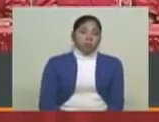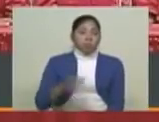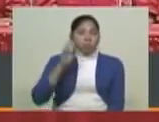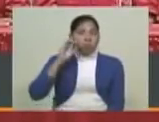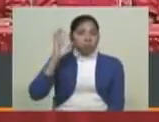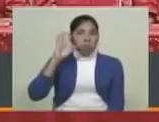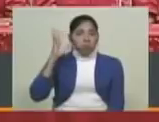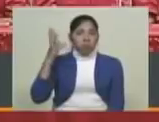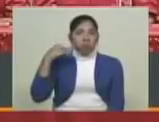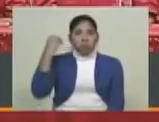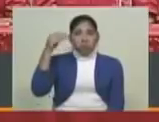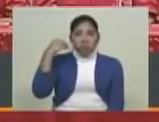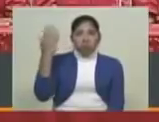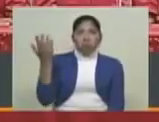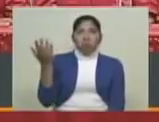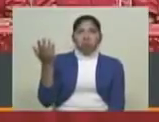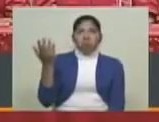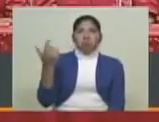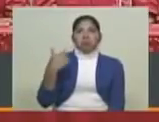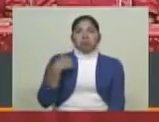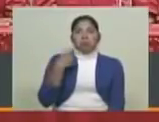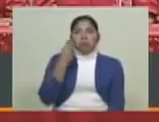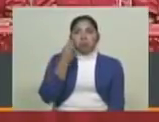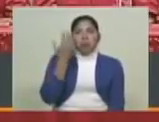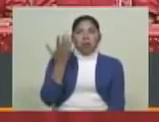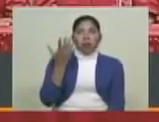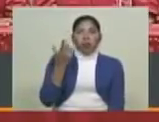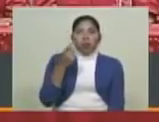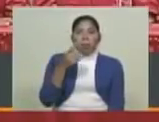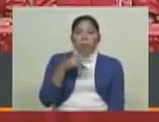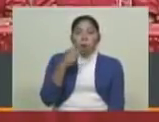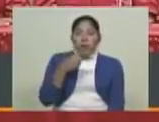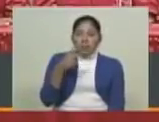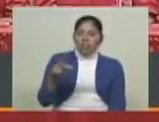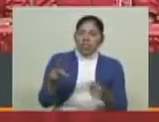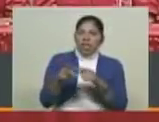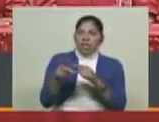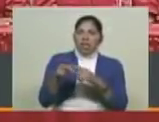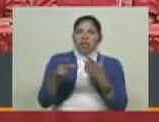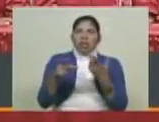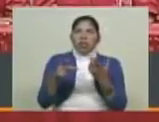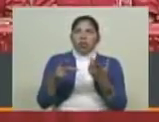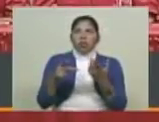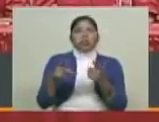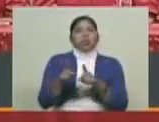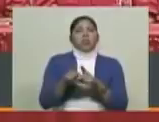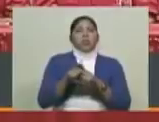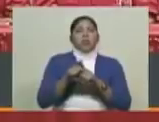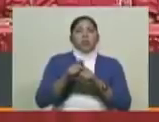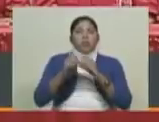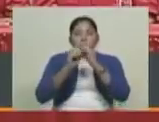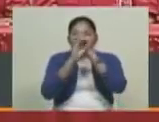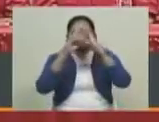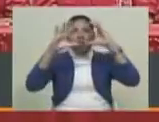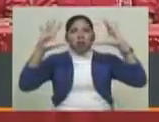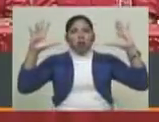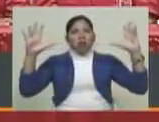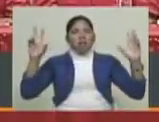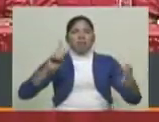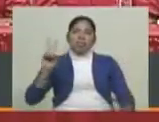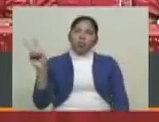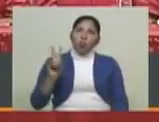imaginemos, porque yo creo que la política, parte de la política es eso, imaginar qué ocurriría en Venezuela